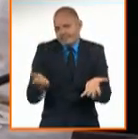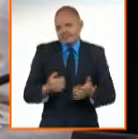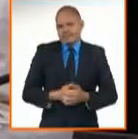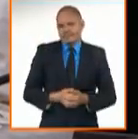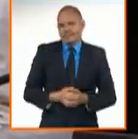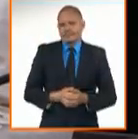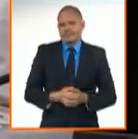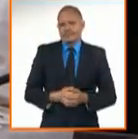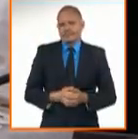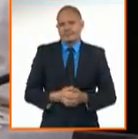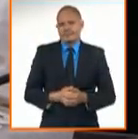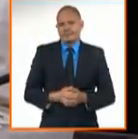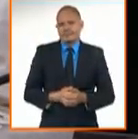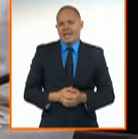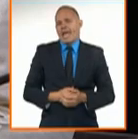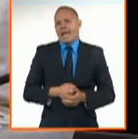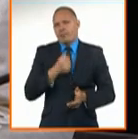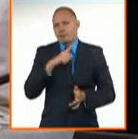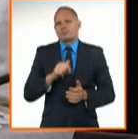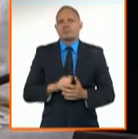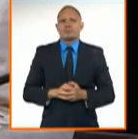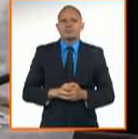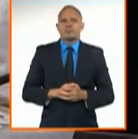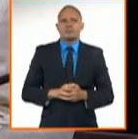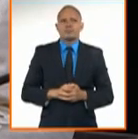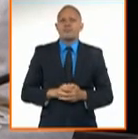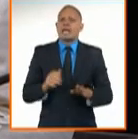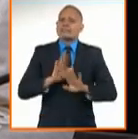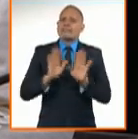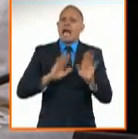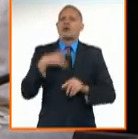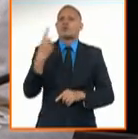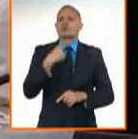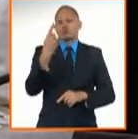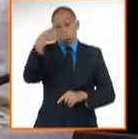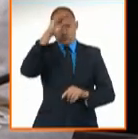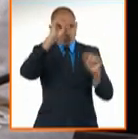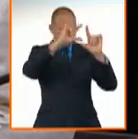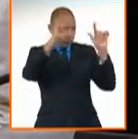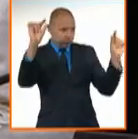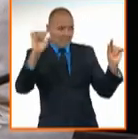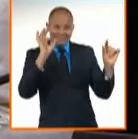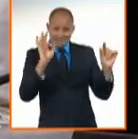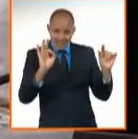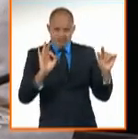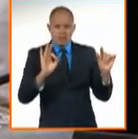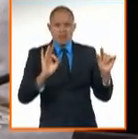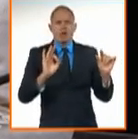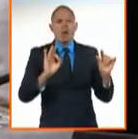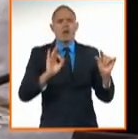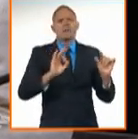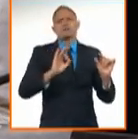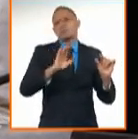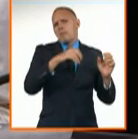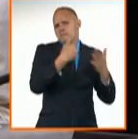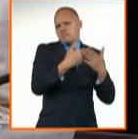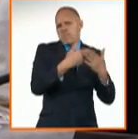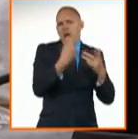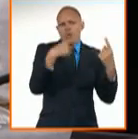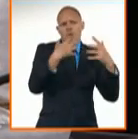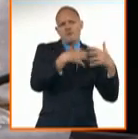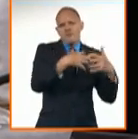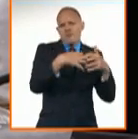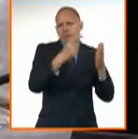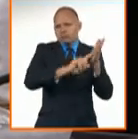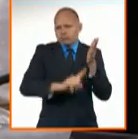mantenemos en el país es un nivel de bloques en mantenimiento siempre hay niveles mantenimiento para cumplir esto que decía